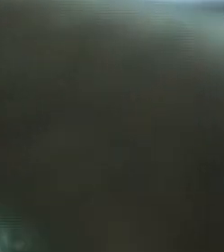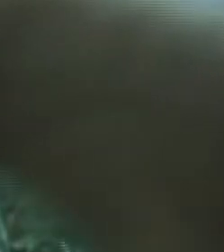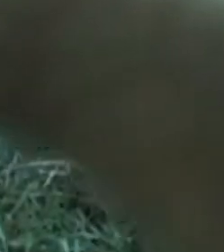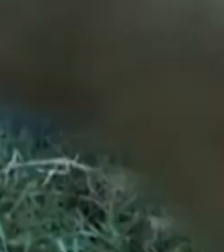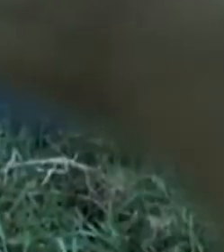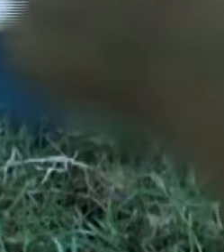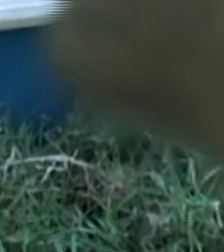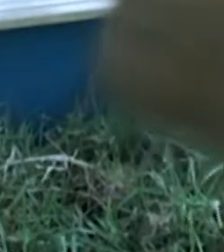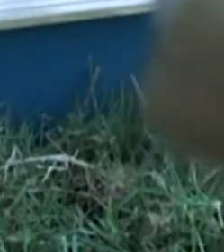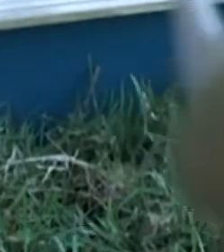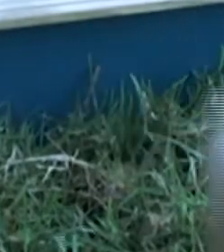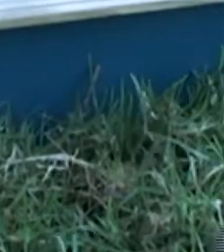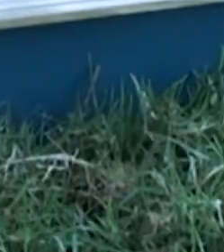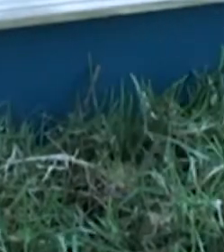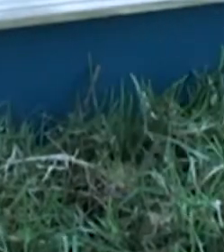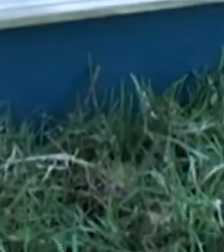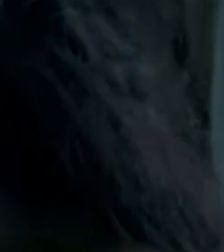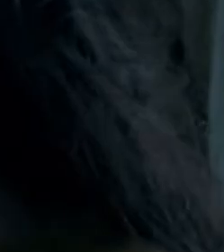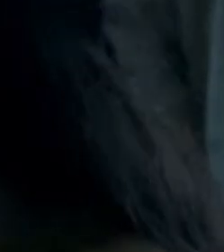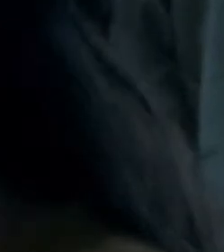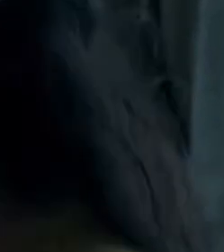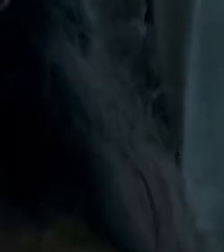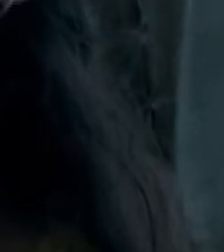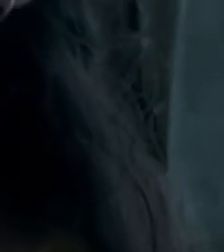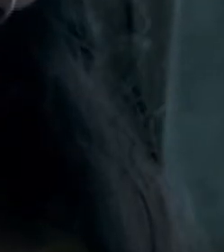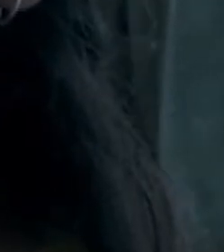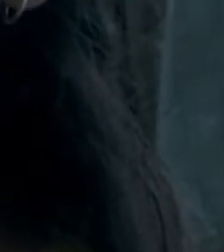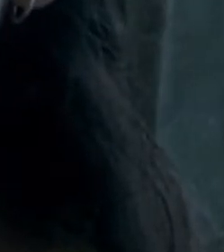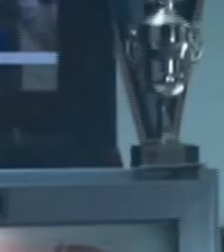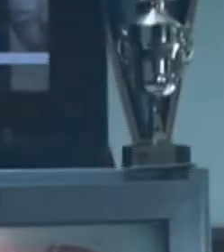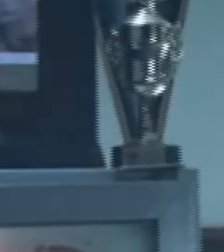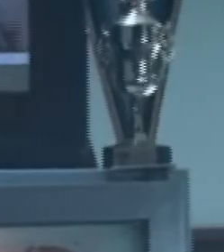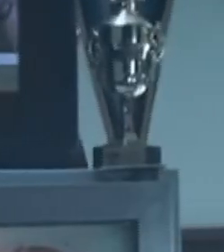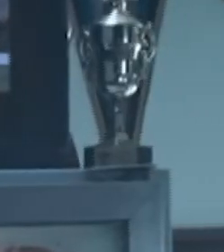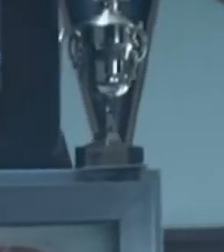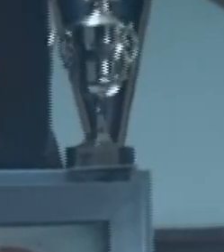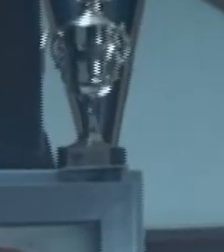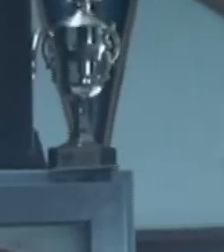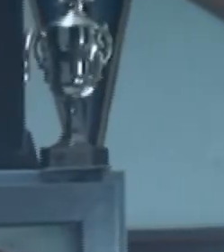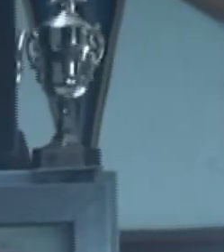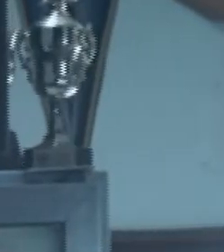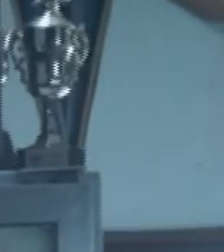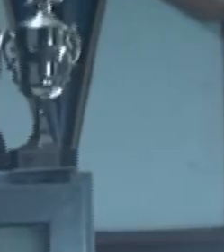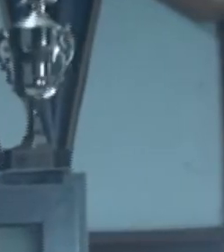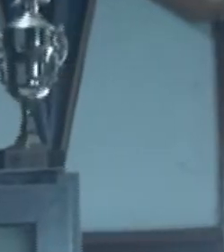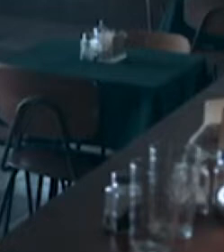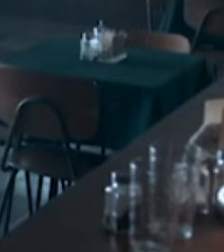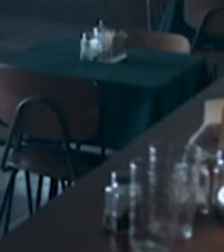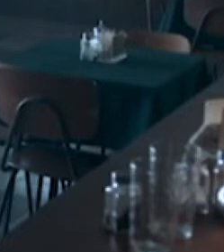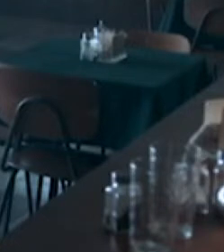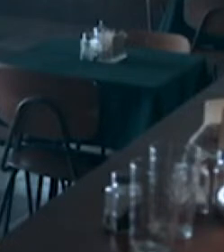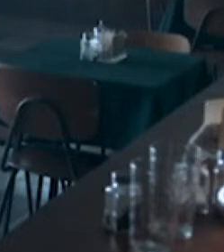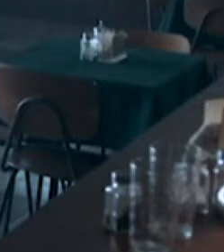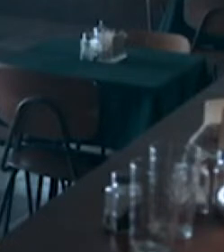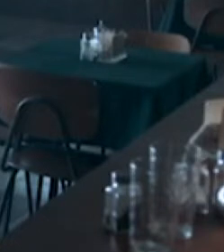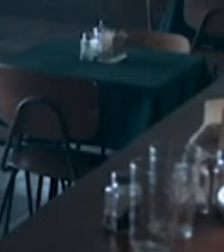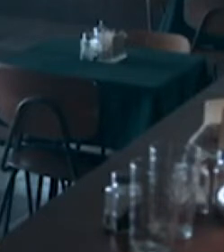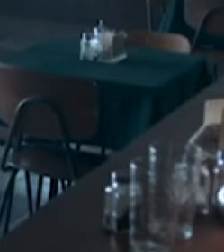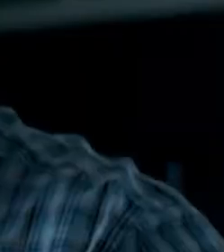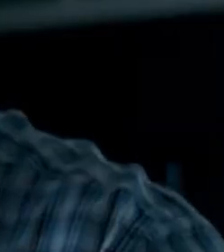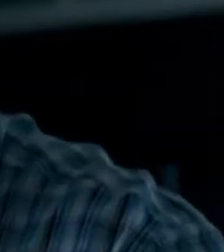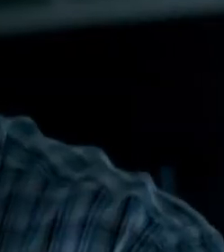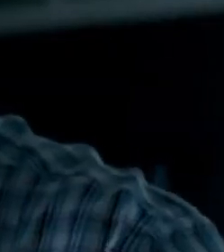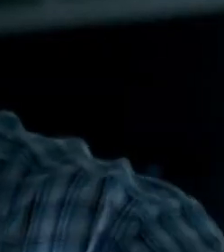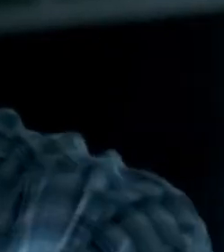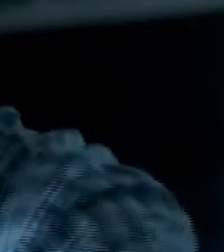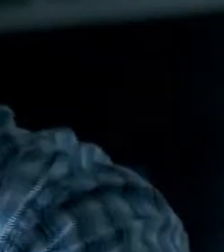apareció no se sabe cuándo ni cómo el buzón gigante que ven a mis espaldas, y en uno de sus laterales dice que se le cumplirá un deseo